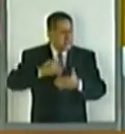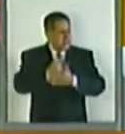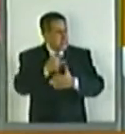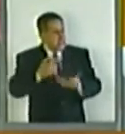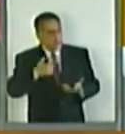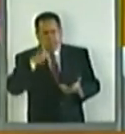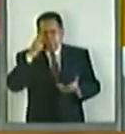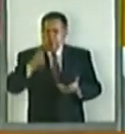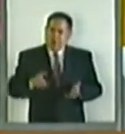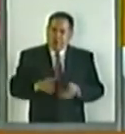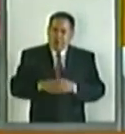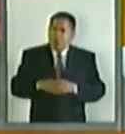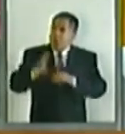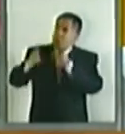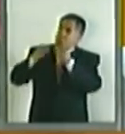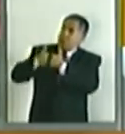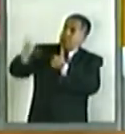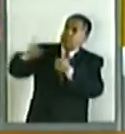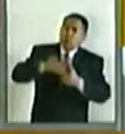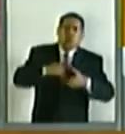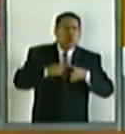México viva aislado del mundo.